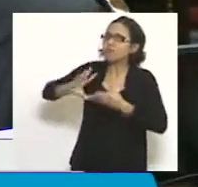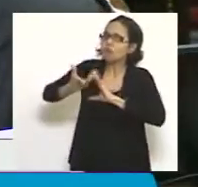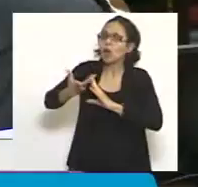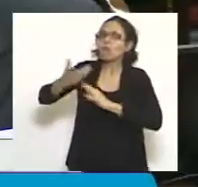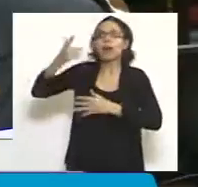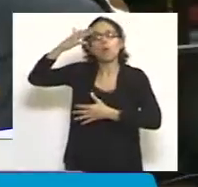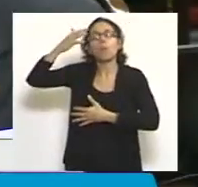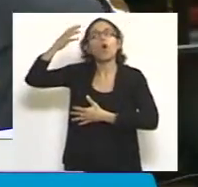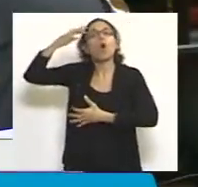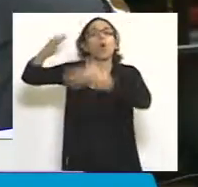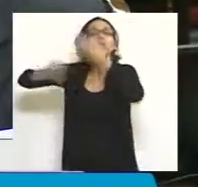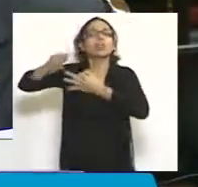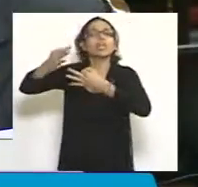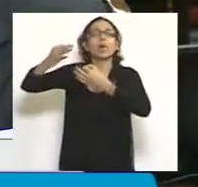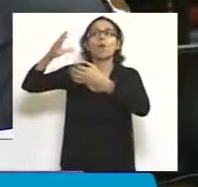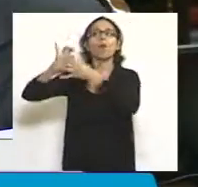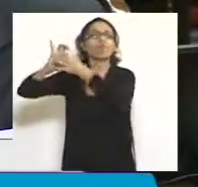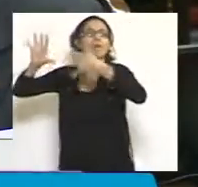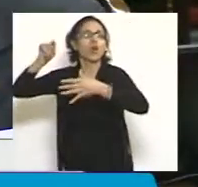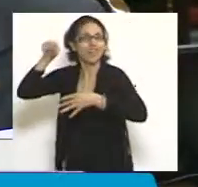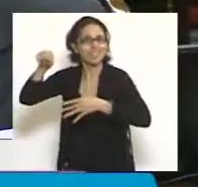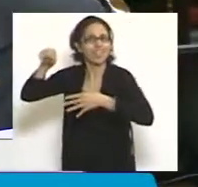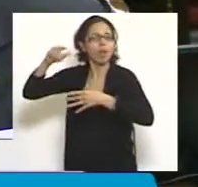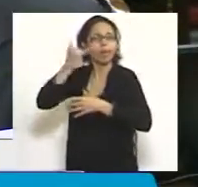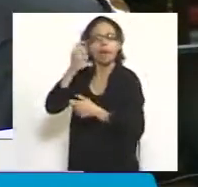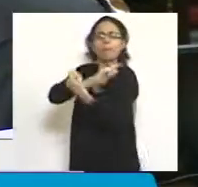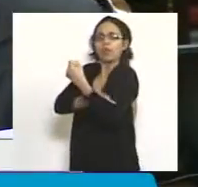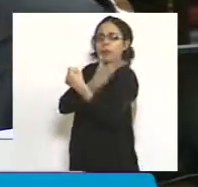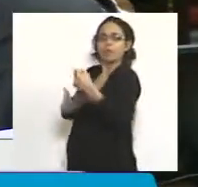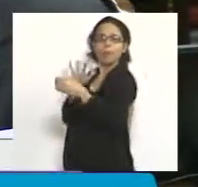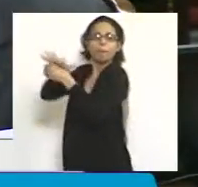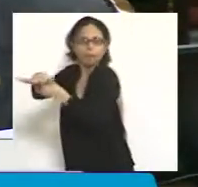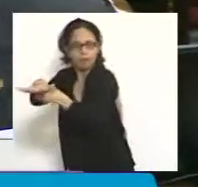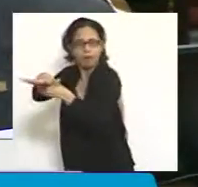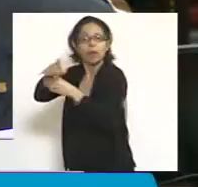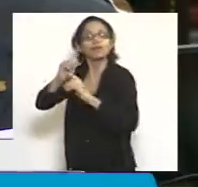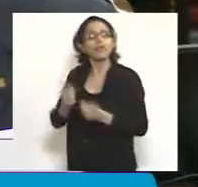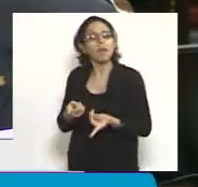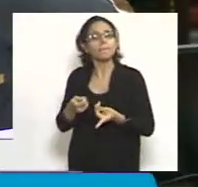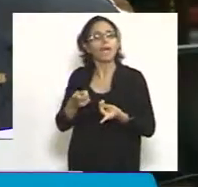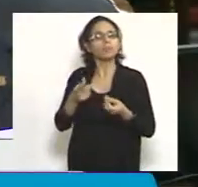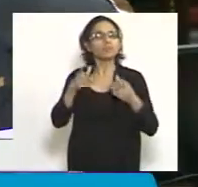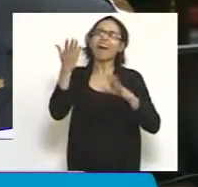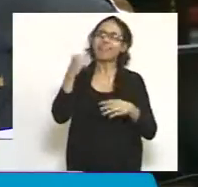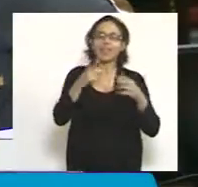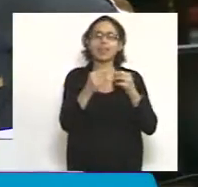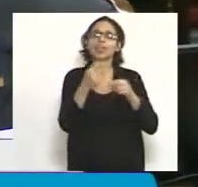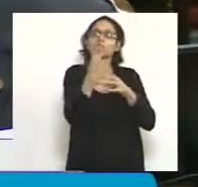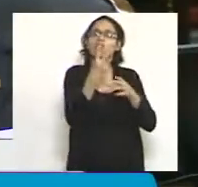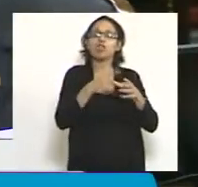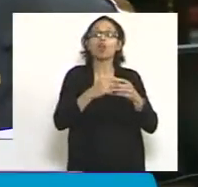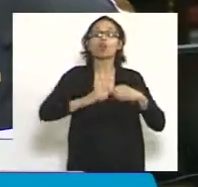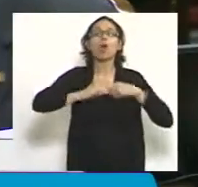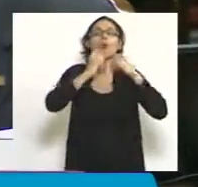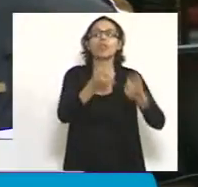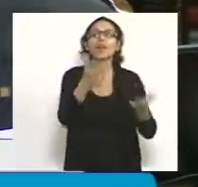justicia, con lo que ha pasado el año pasado con el nuevo Código Procesal Penal, donde en ese anexo 2 le daban la facultad al Ministerio